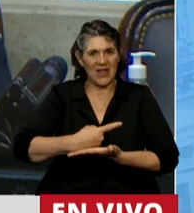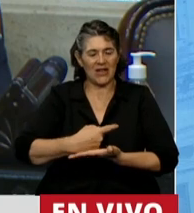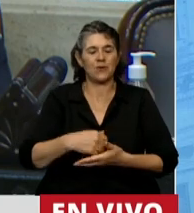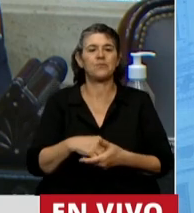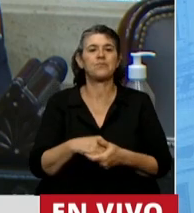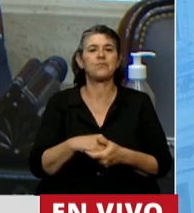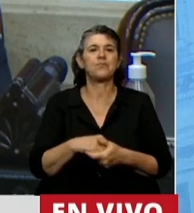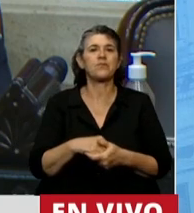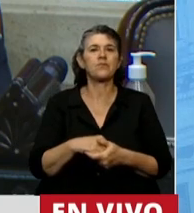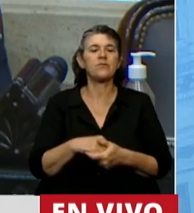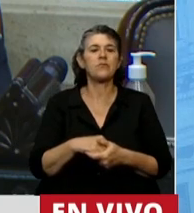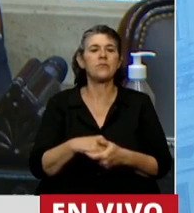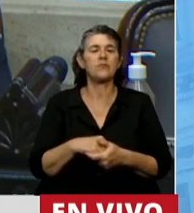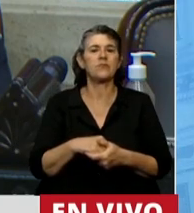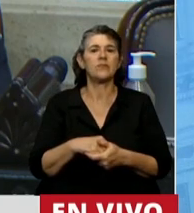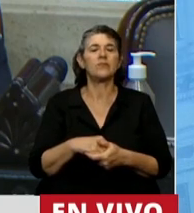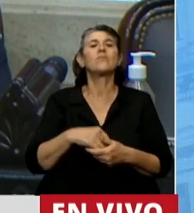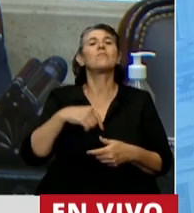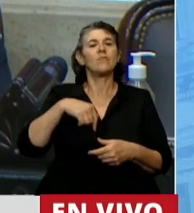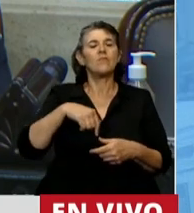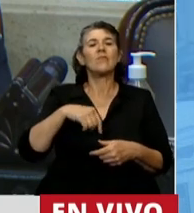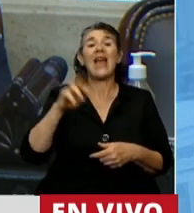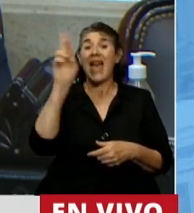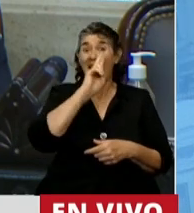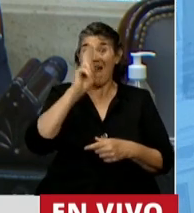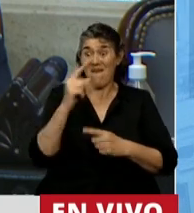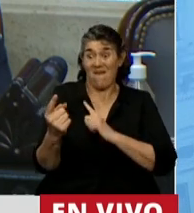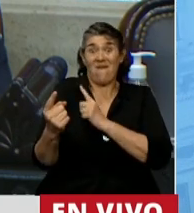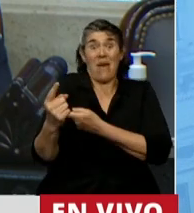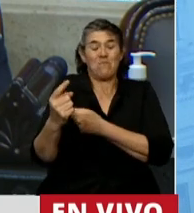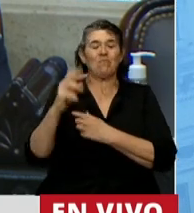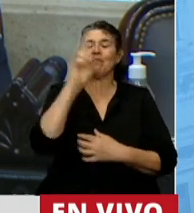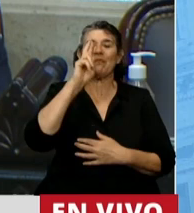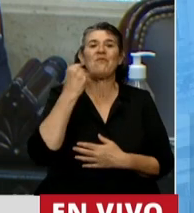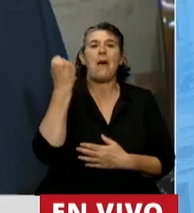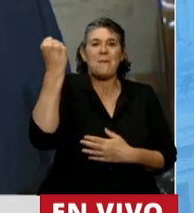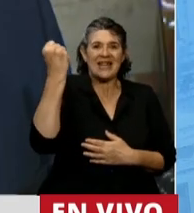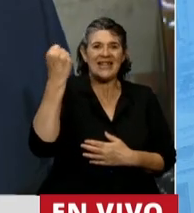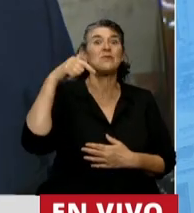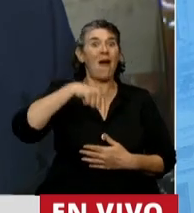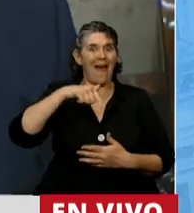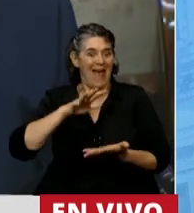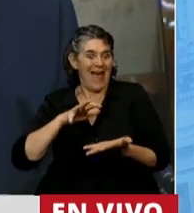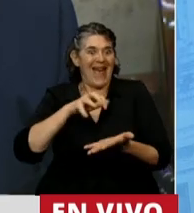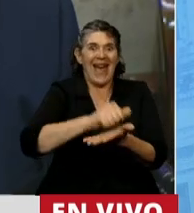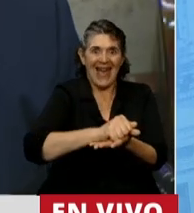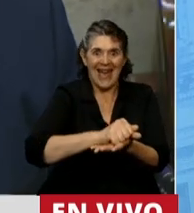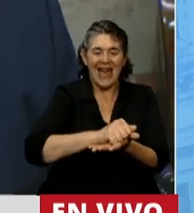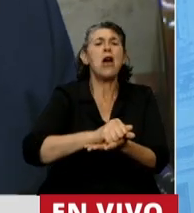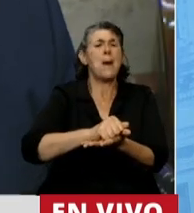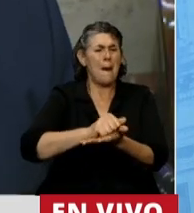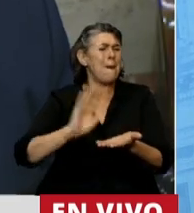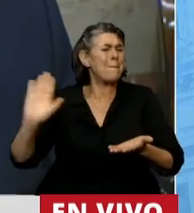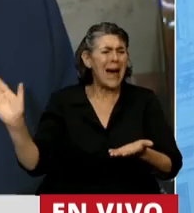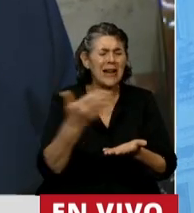que los feminismos hoy estamos por conquistar es para todas. Para las que contemplan